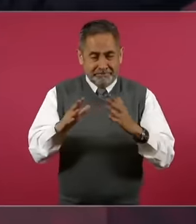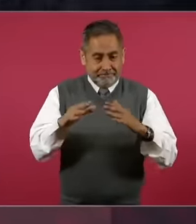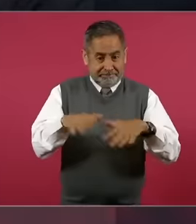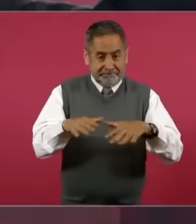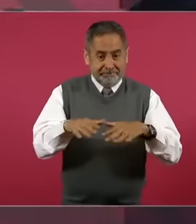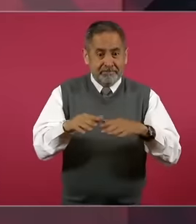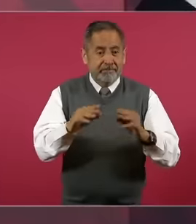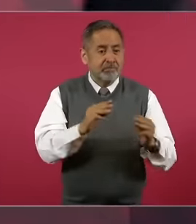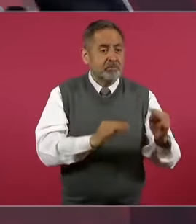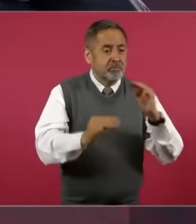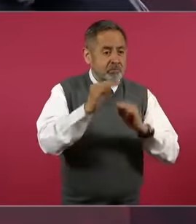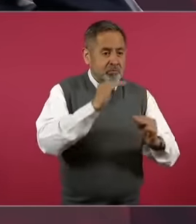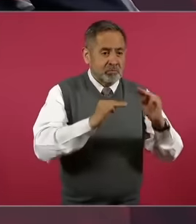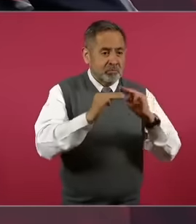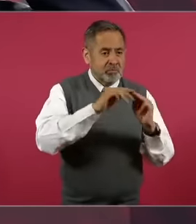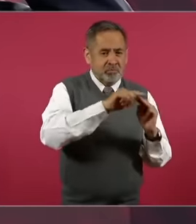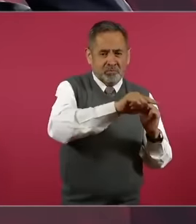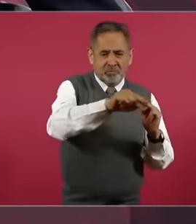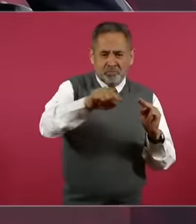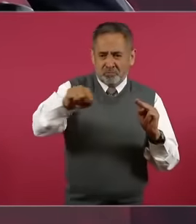montañas.